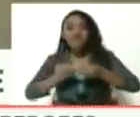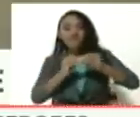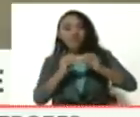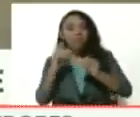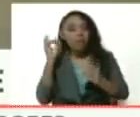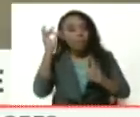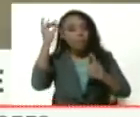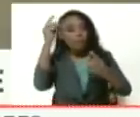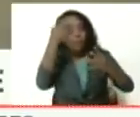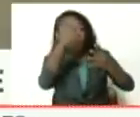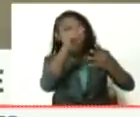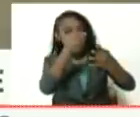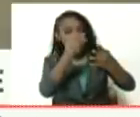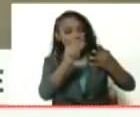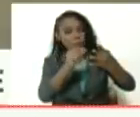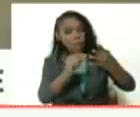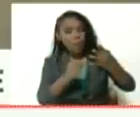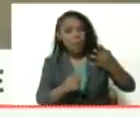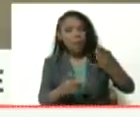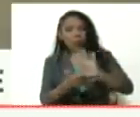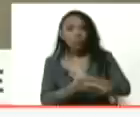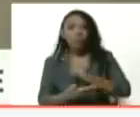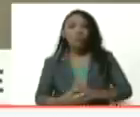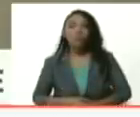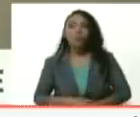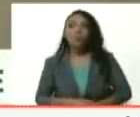de las máquinas de votación.